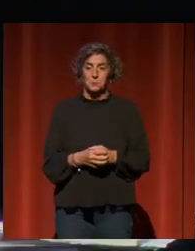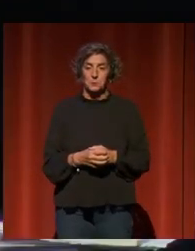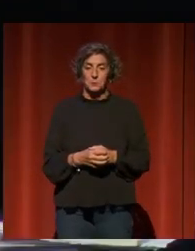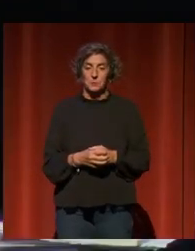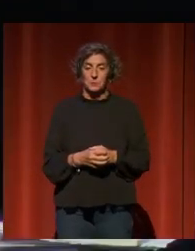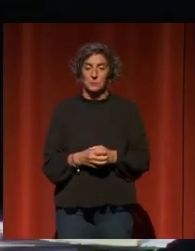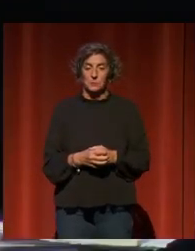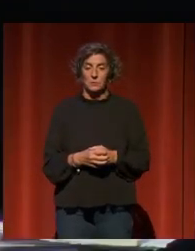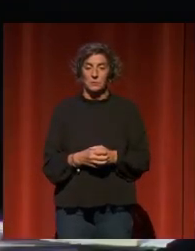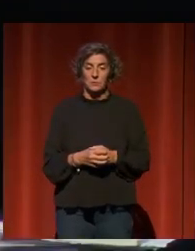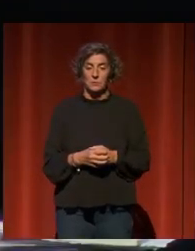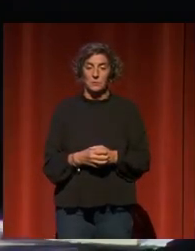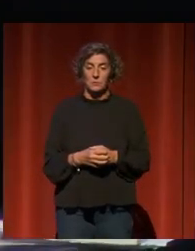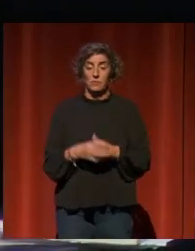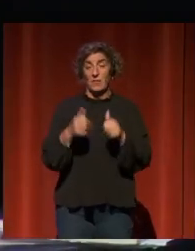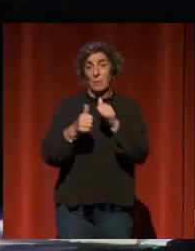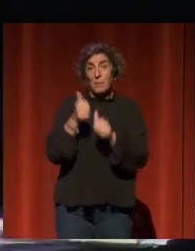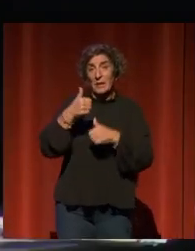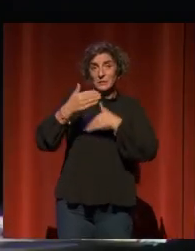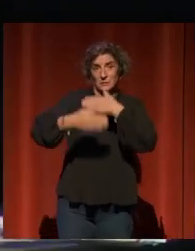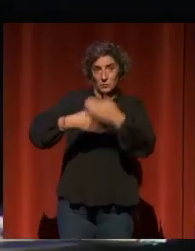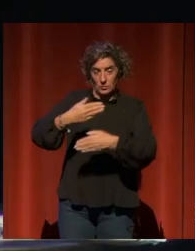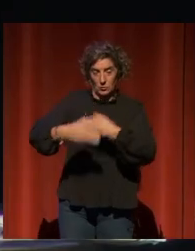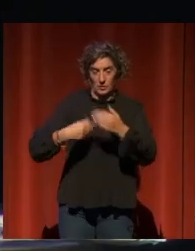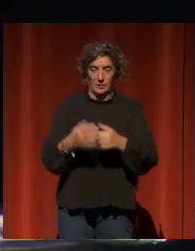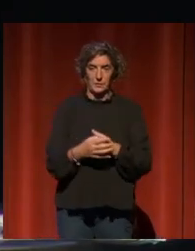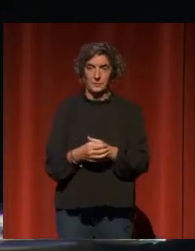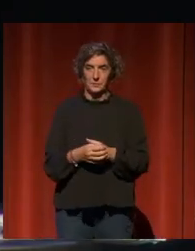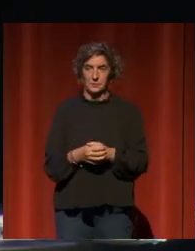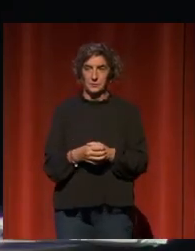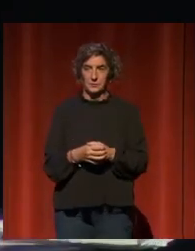ser más continuos tener mayor